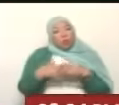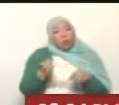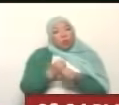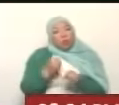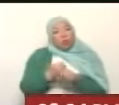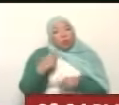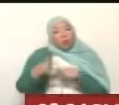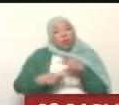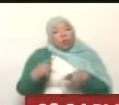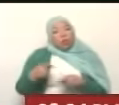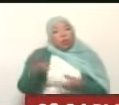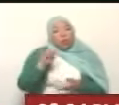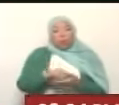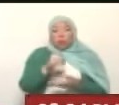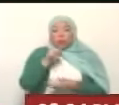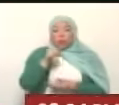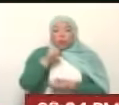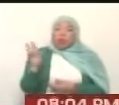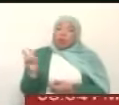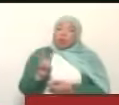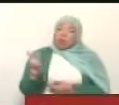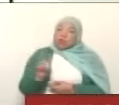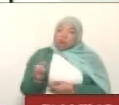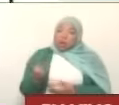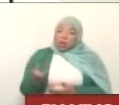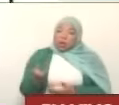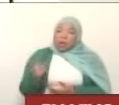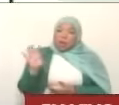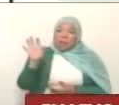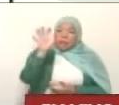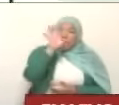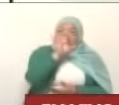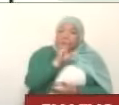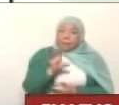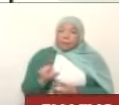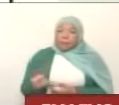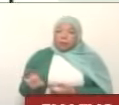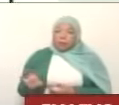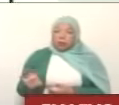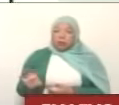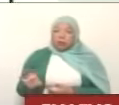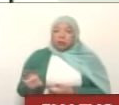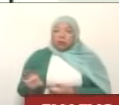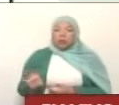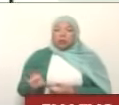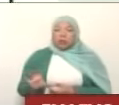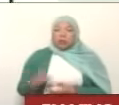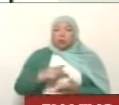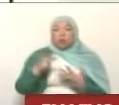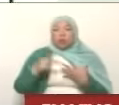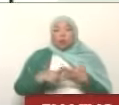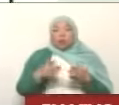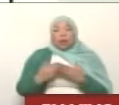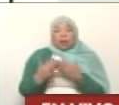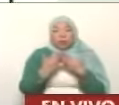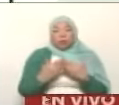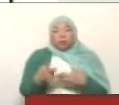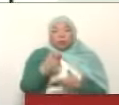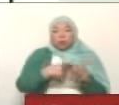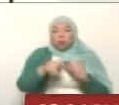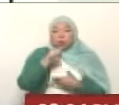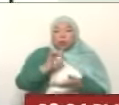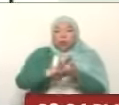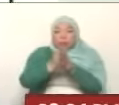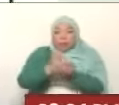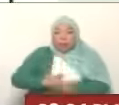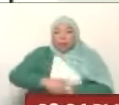buscan la recolonización de sus países. Eso también está allí, eso, pónganlo allí. Develan plan estadounidense que busca ruptura del